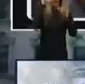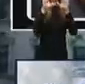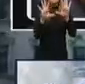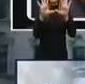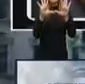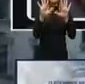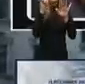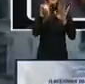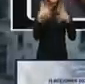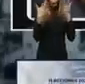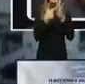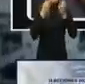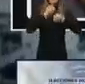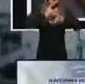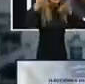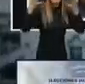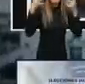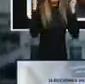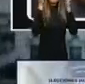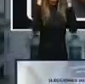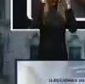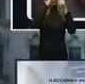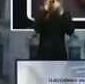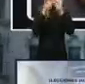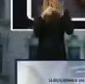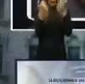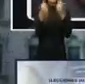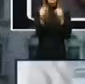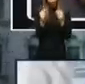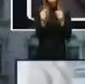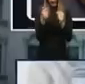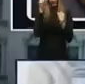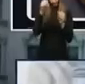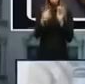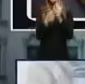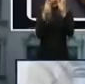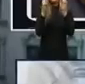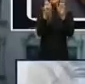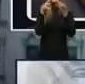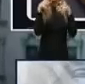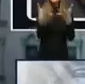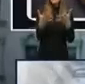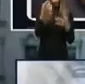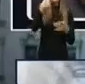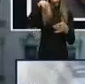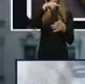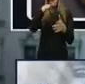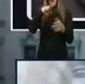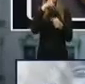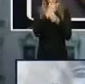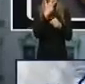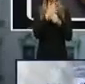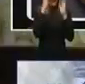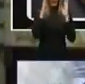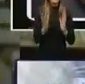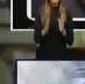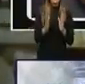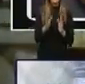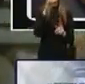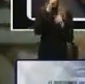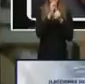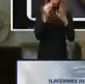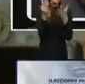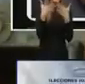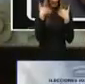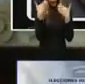algarabía, este festejo que hacen en este caso los guatemaltecos, que están felices,